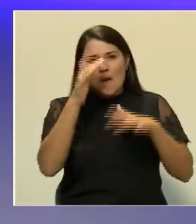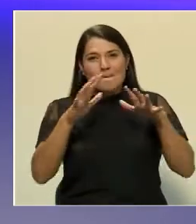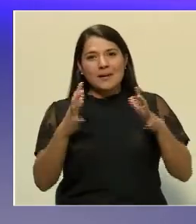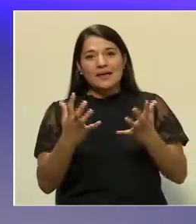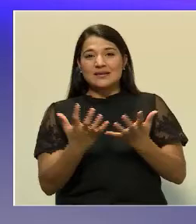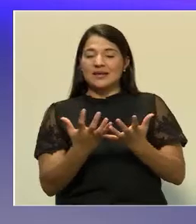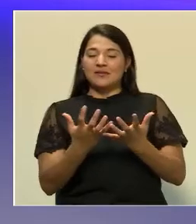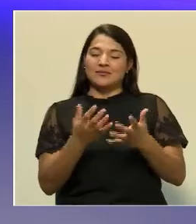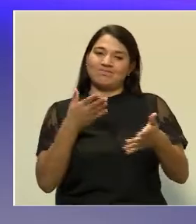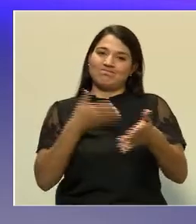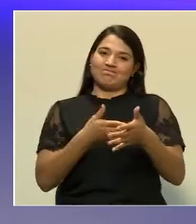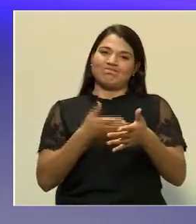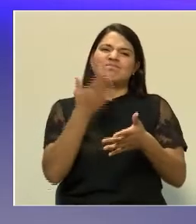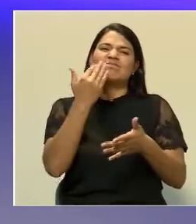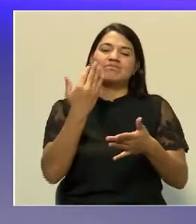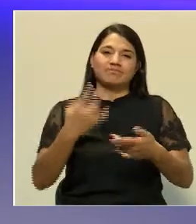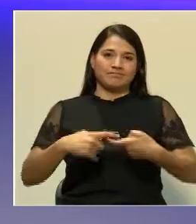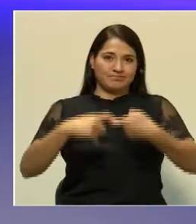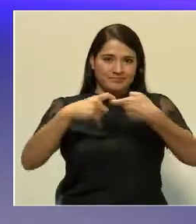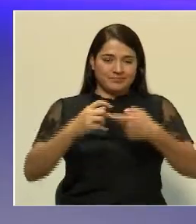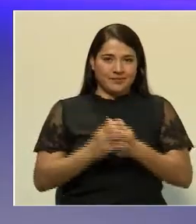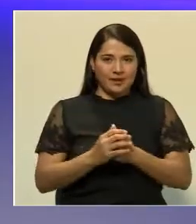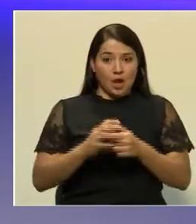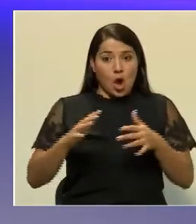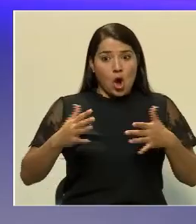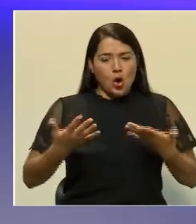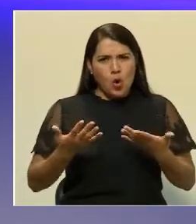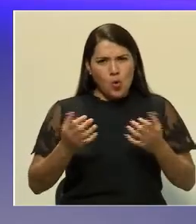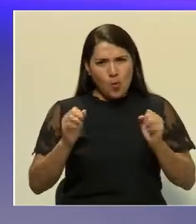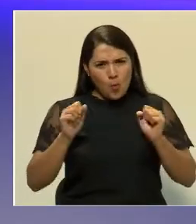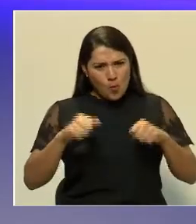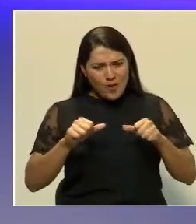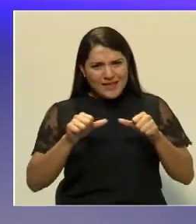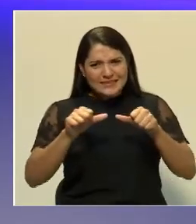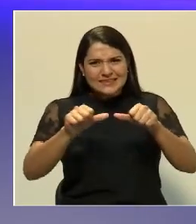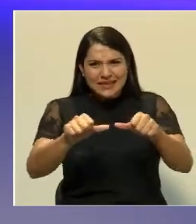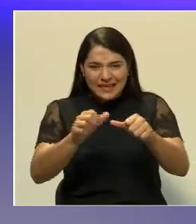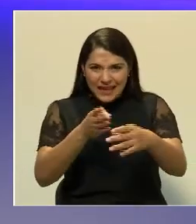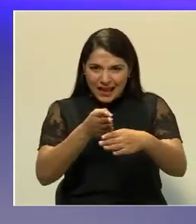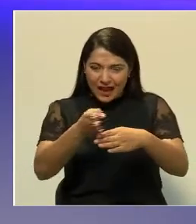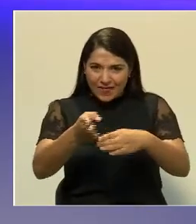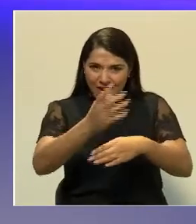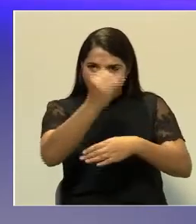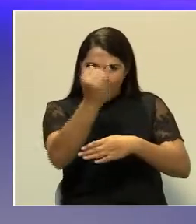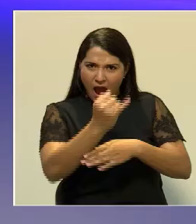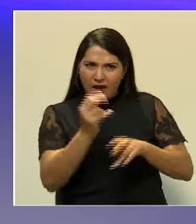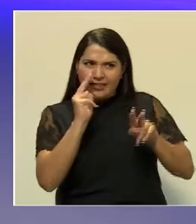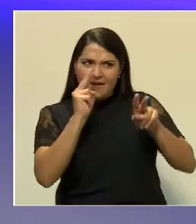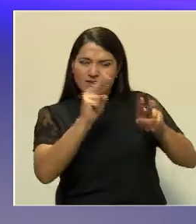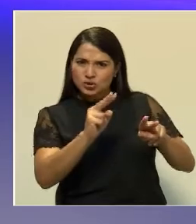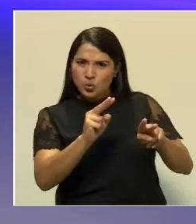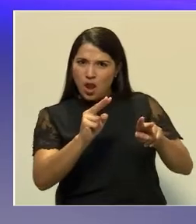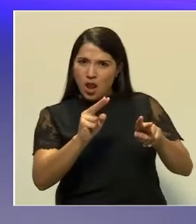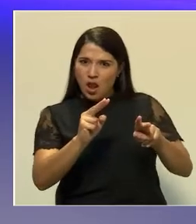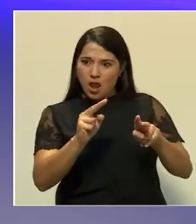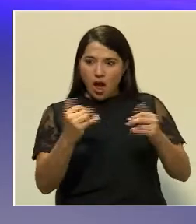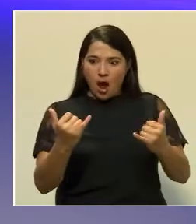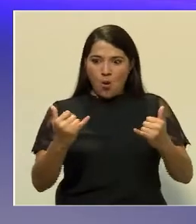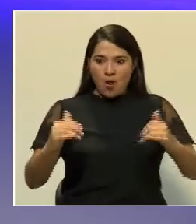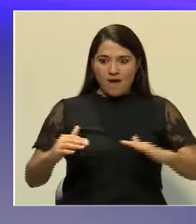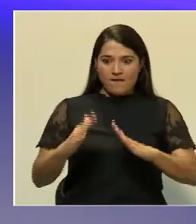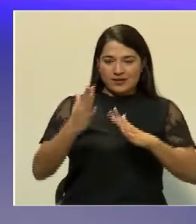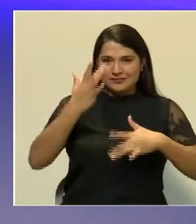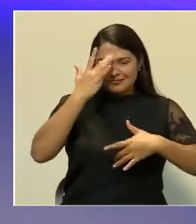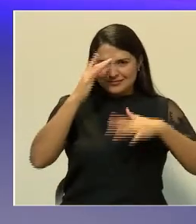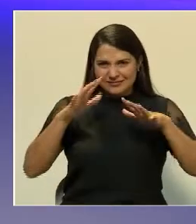completamente paralizados. ¿Cómo pueden sobrevivir las artes visuales a la pandemia? ¿Cómo mantener la conexión